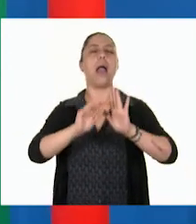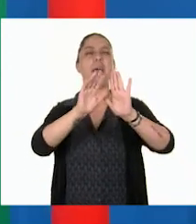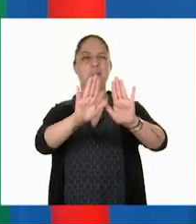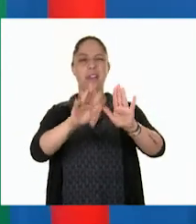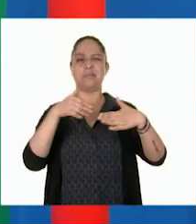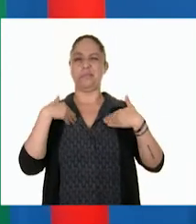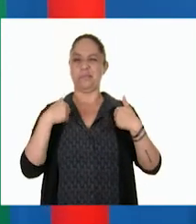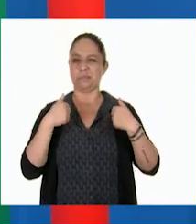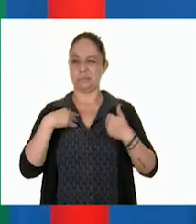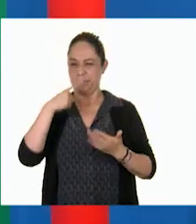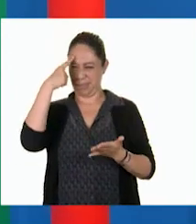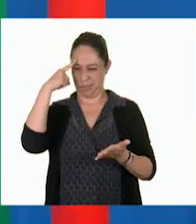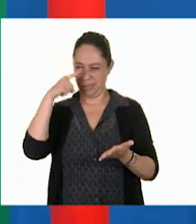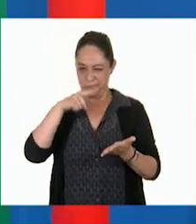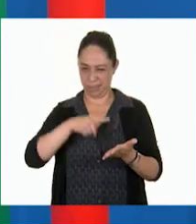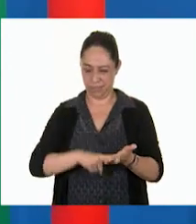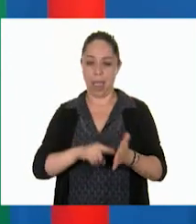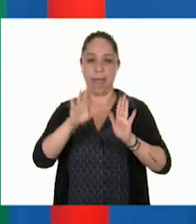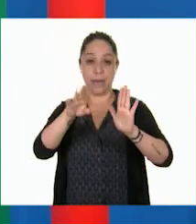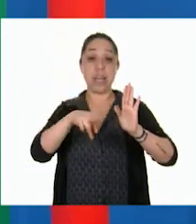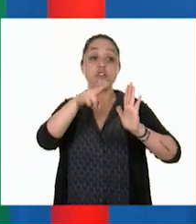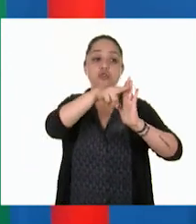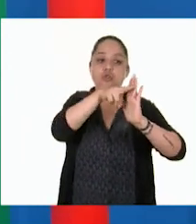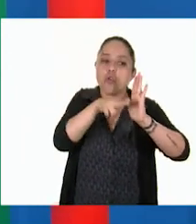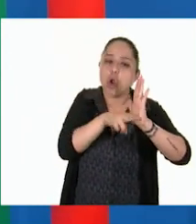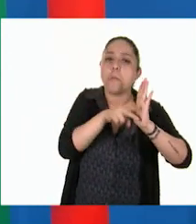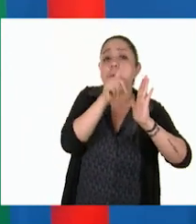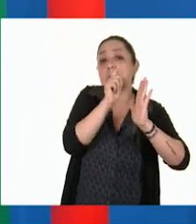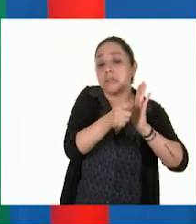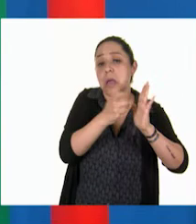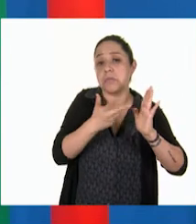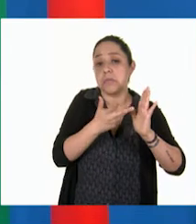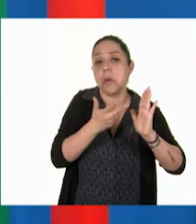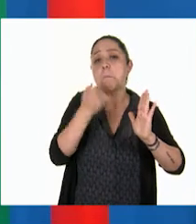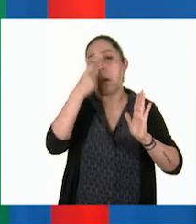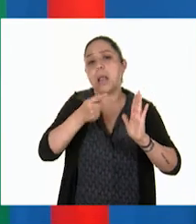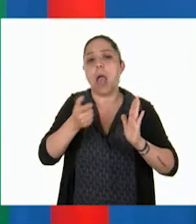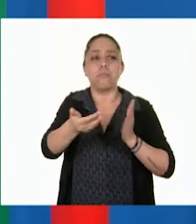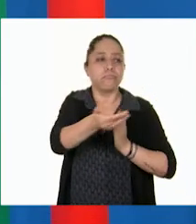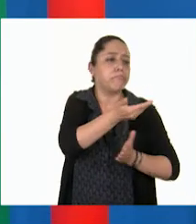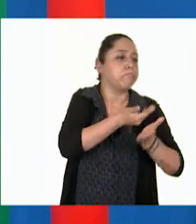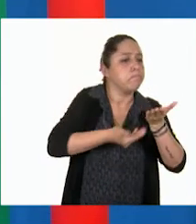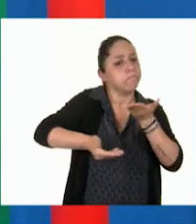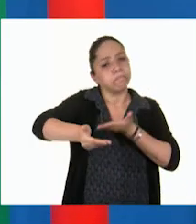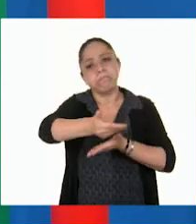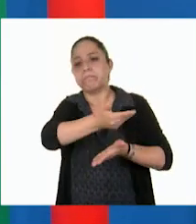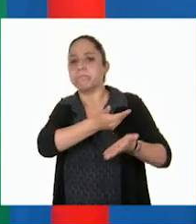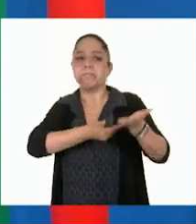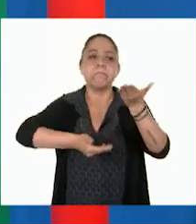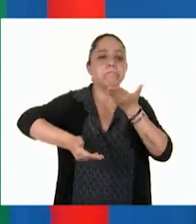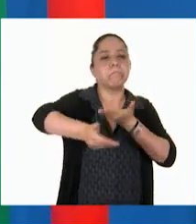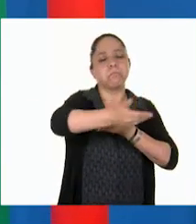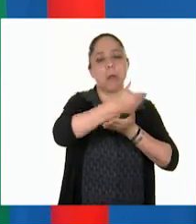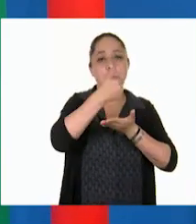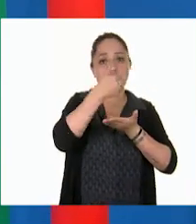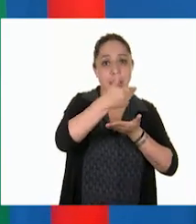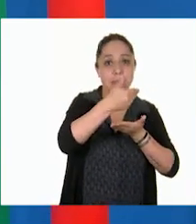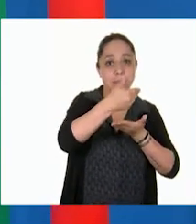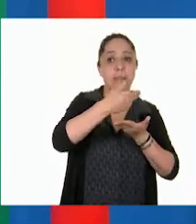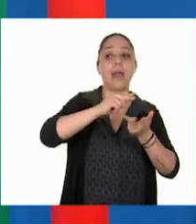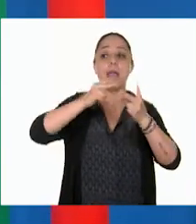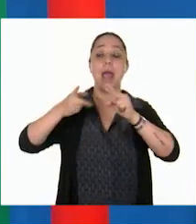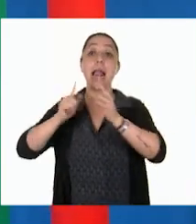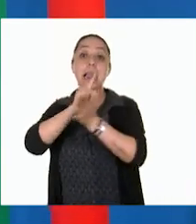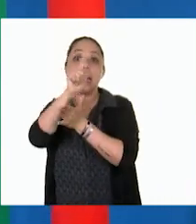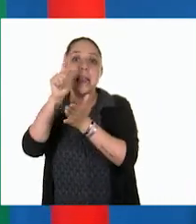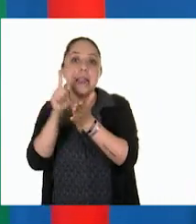entendí. Entonces, las normas regulan la convivencia cotidiana. Así es. Y las leyes determinan lo que